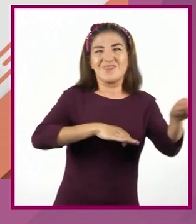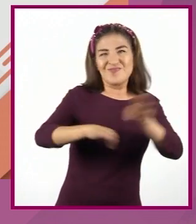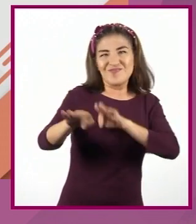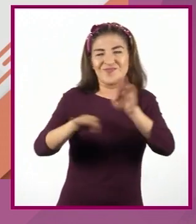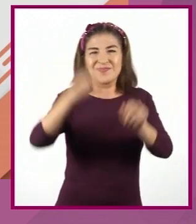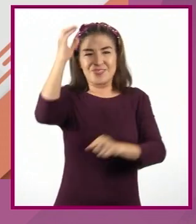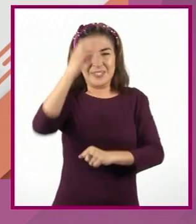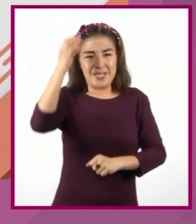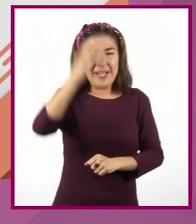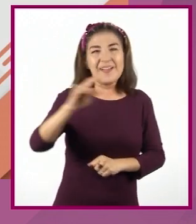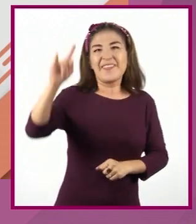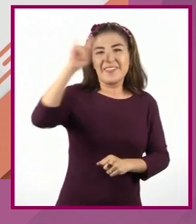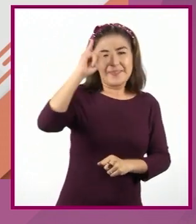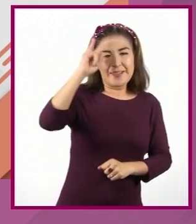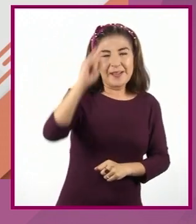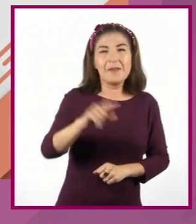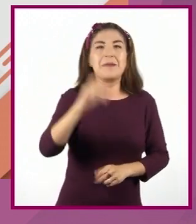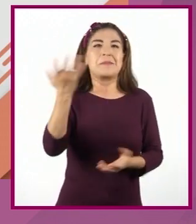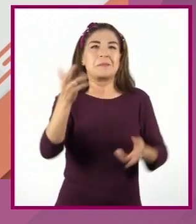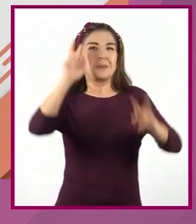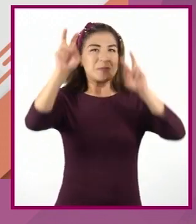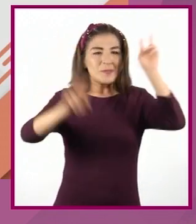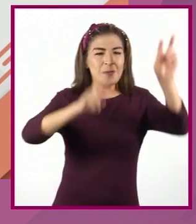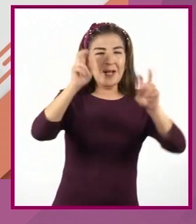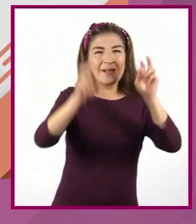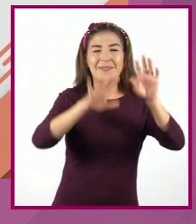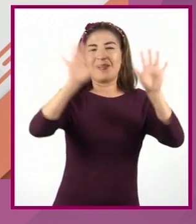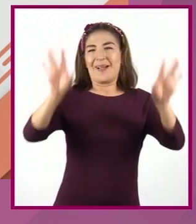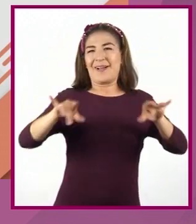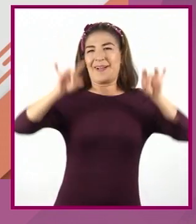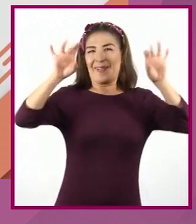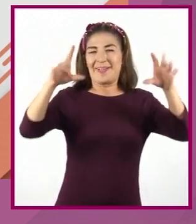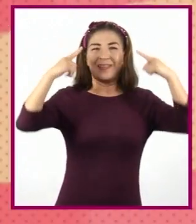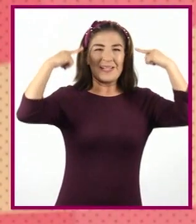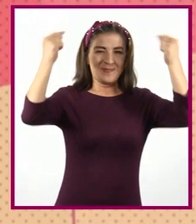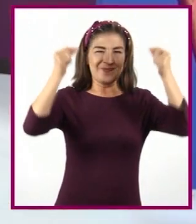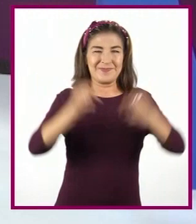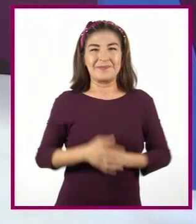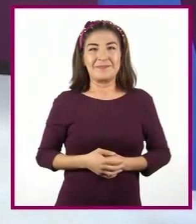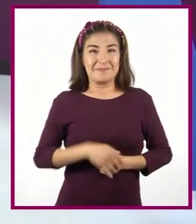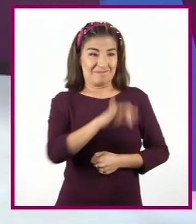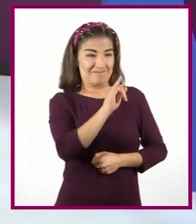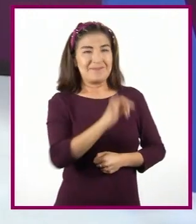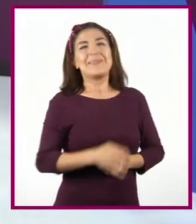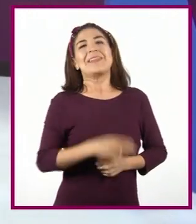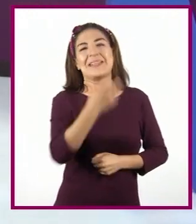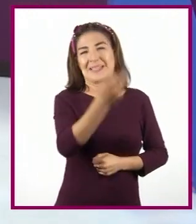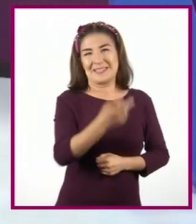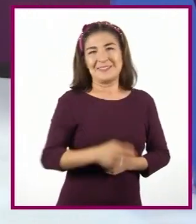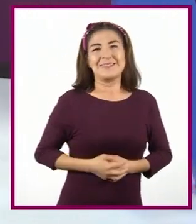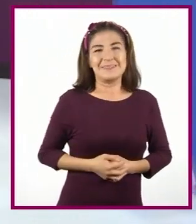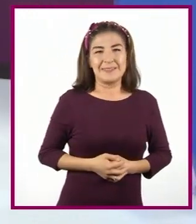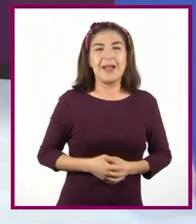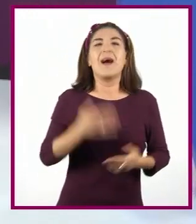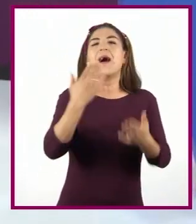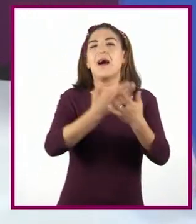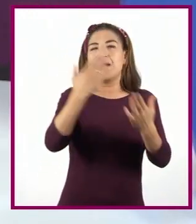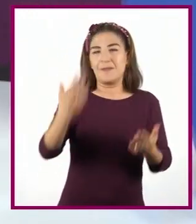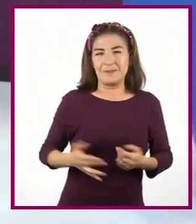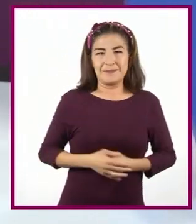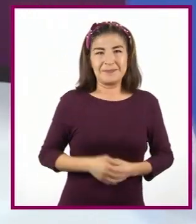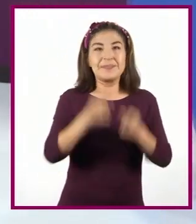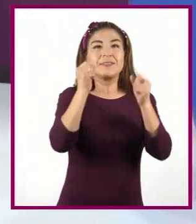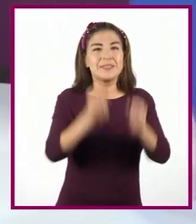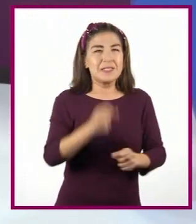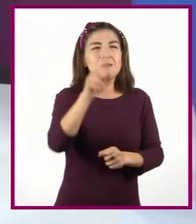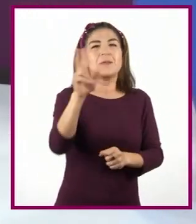ficción, de terror, de aventuras y de hadas. ¿Sí es así? Así es, Leslie. Ahora bien, seguramente